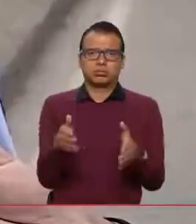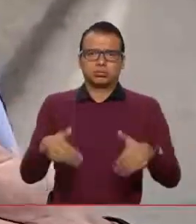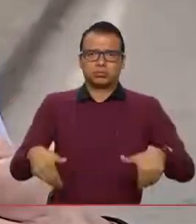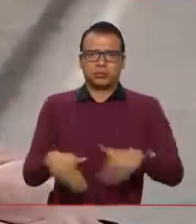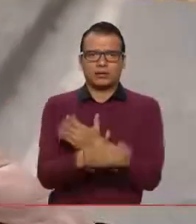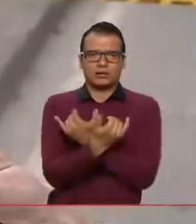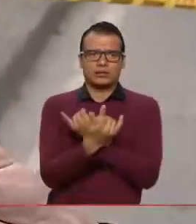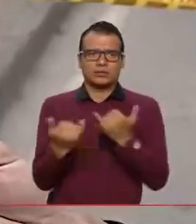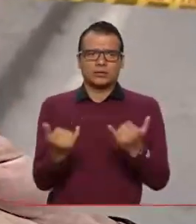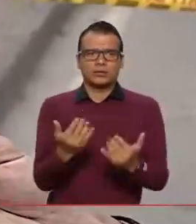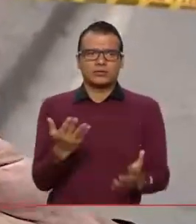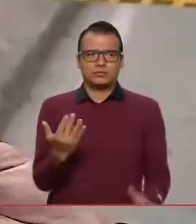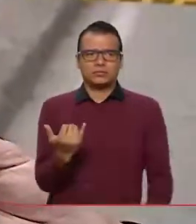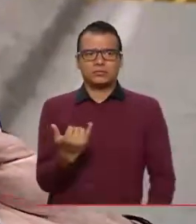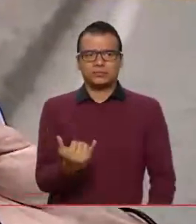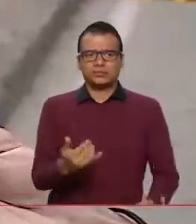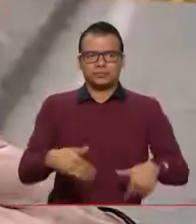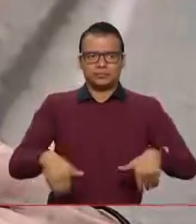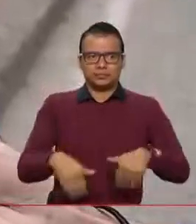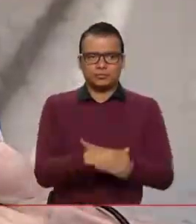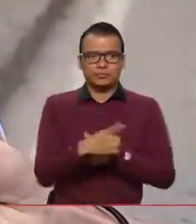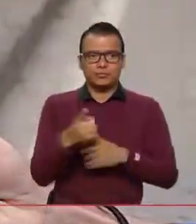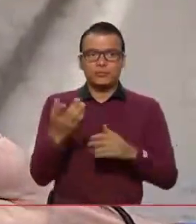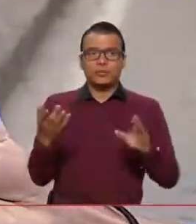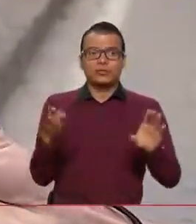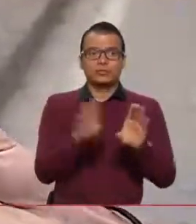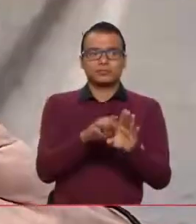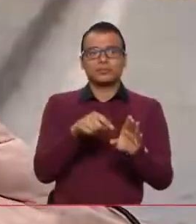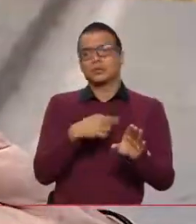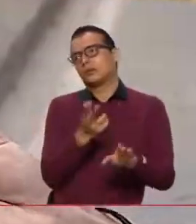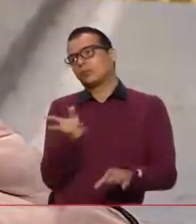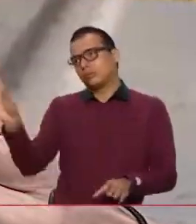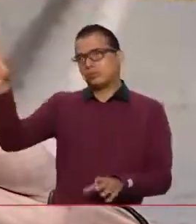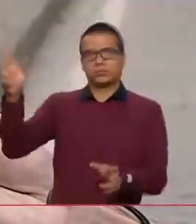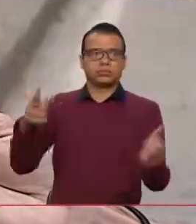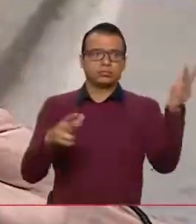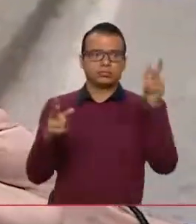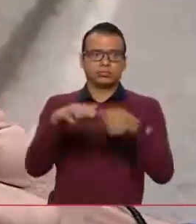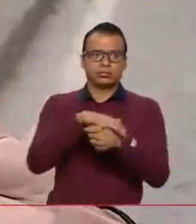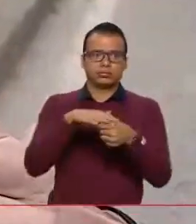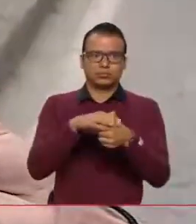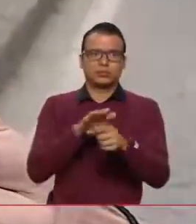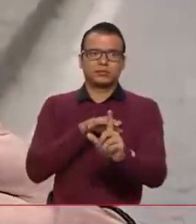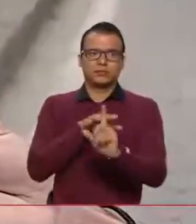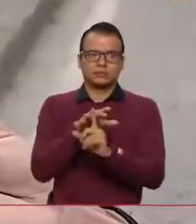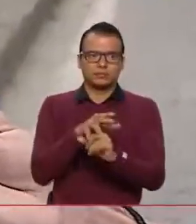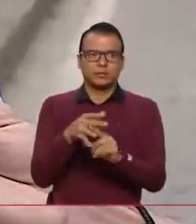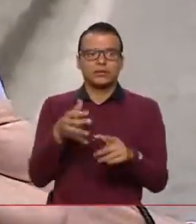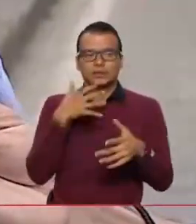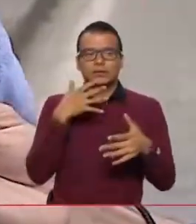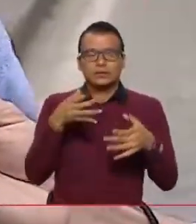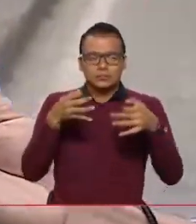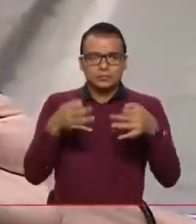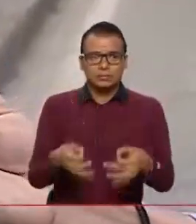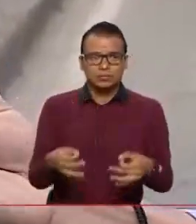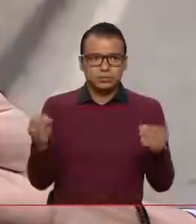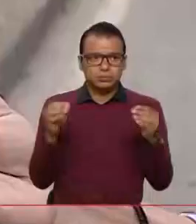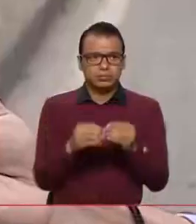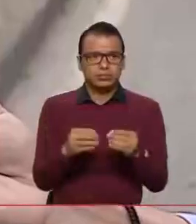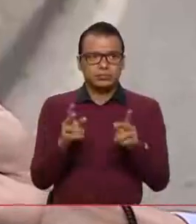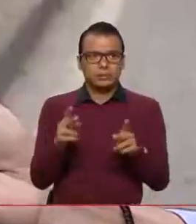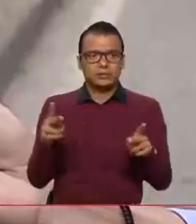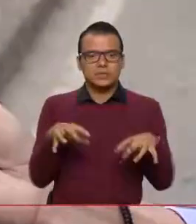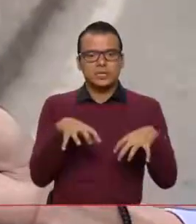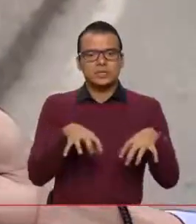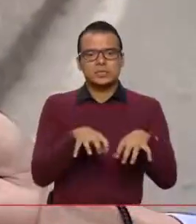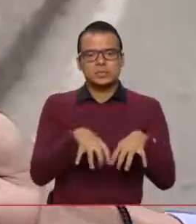los carros que ahorita están pasando por aquí, cuando los cierren se van a meter a los barrios, ese es el problema, y además empiezan las ventas callejeras